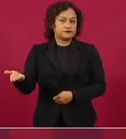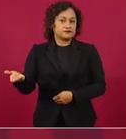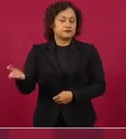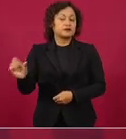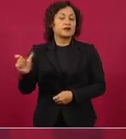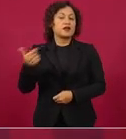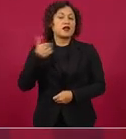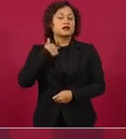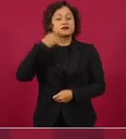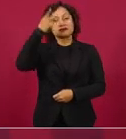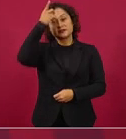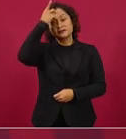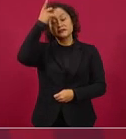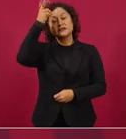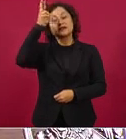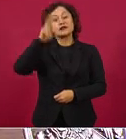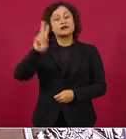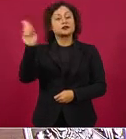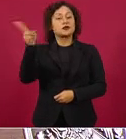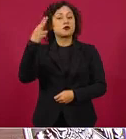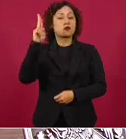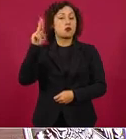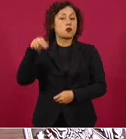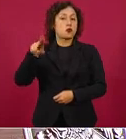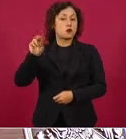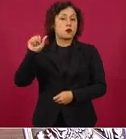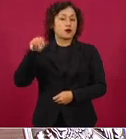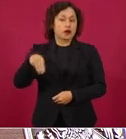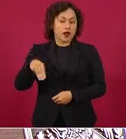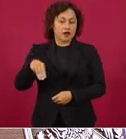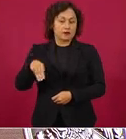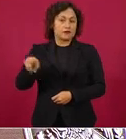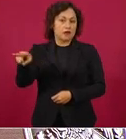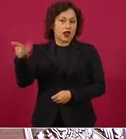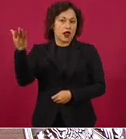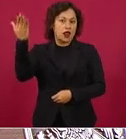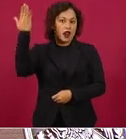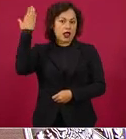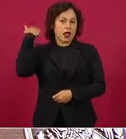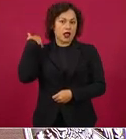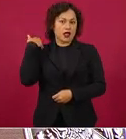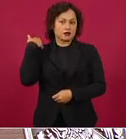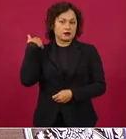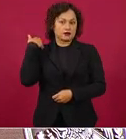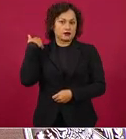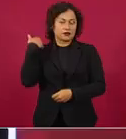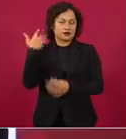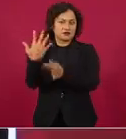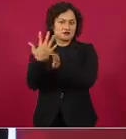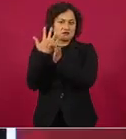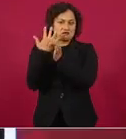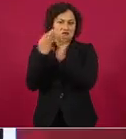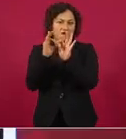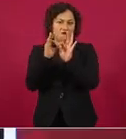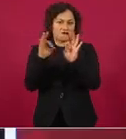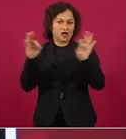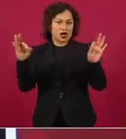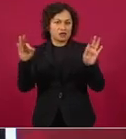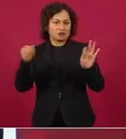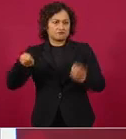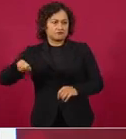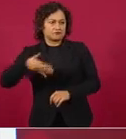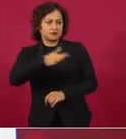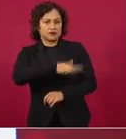rector de la UNAM, que fue el que acuñó la frase de que los